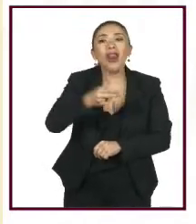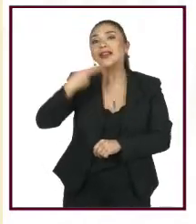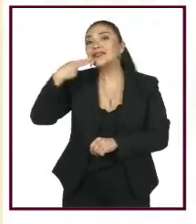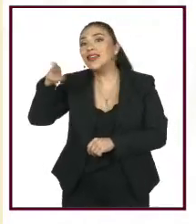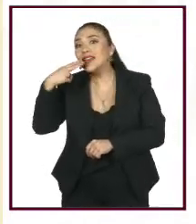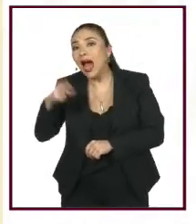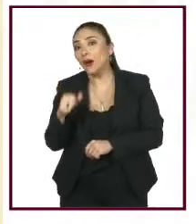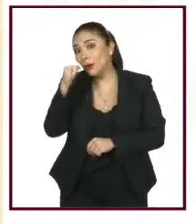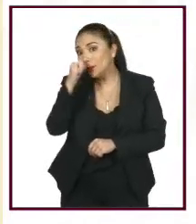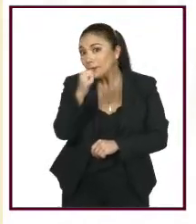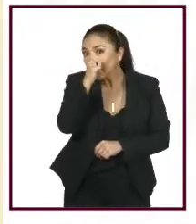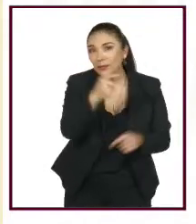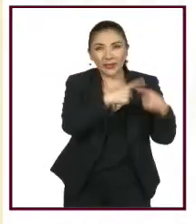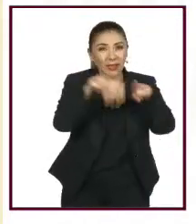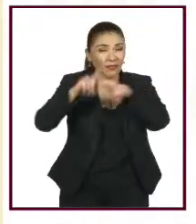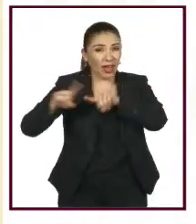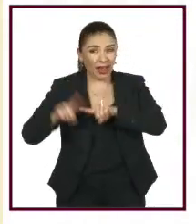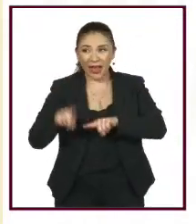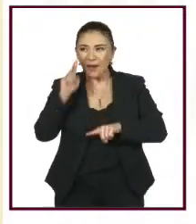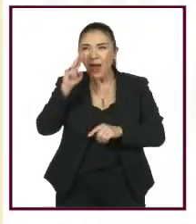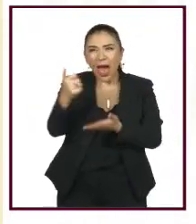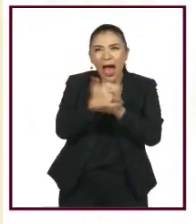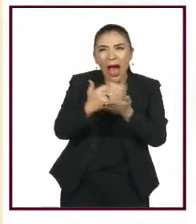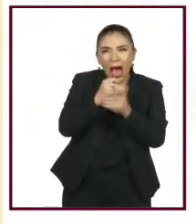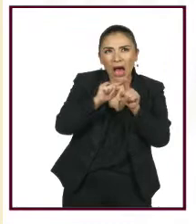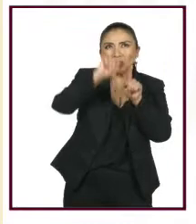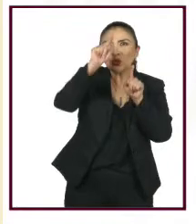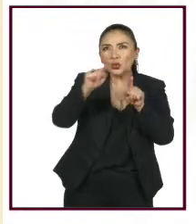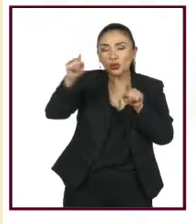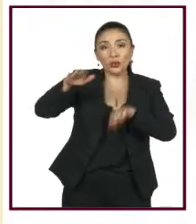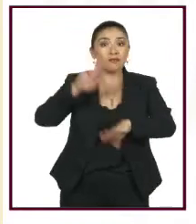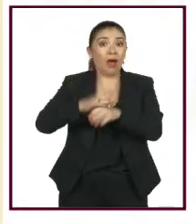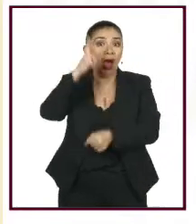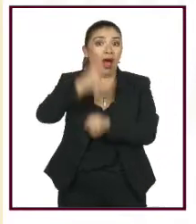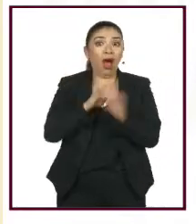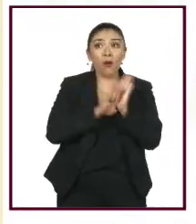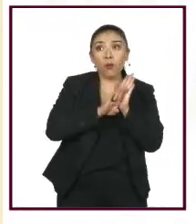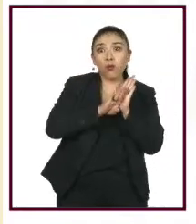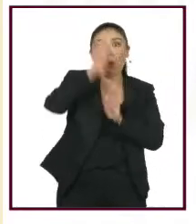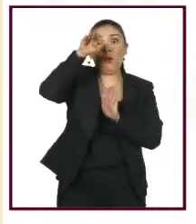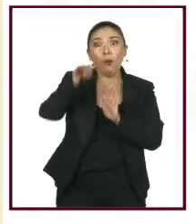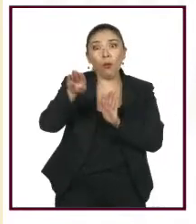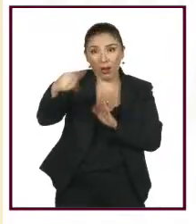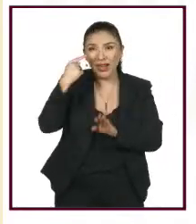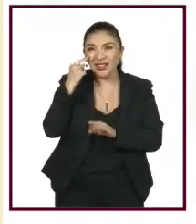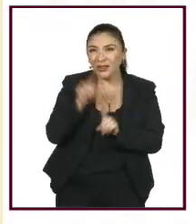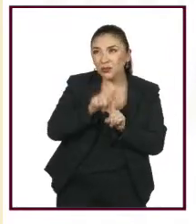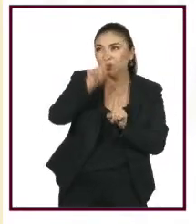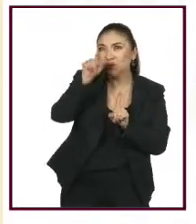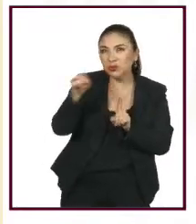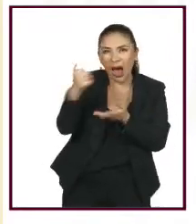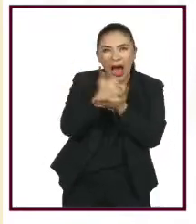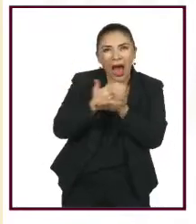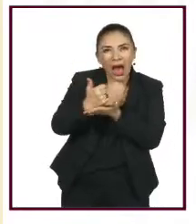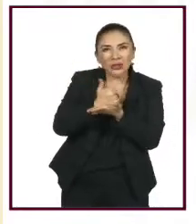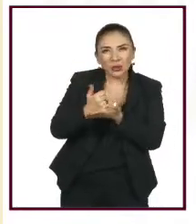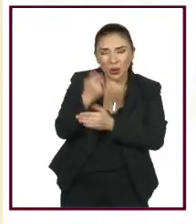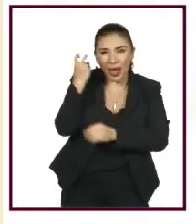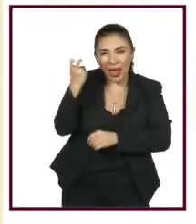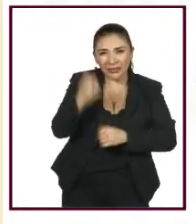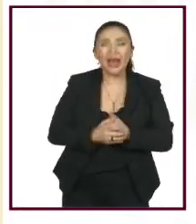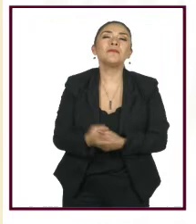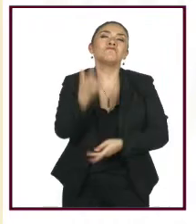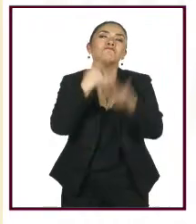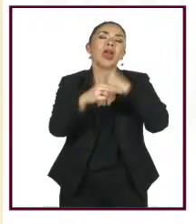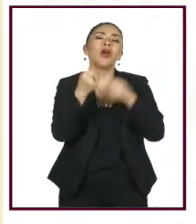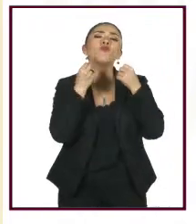la cocaína, que es la azul, como ven, es de los que más alto podemos ver esta liberación de dopamina